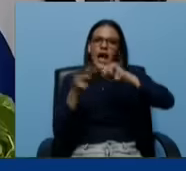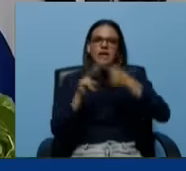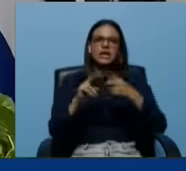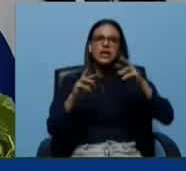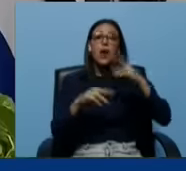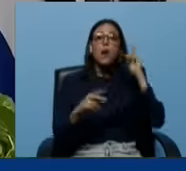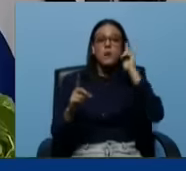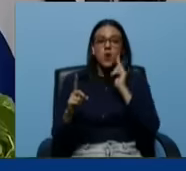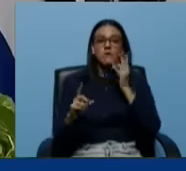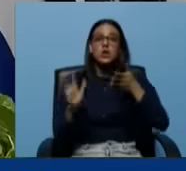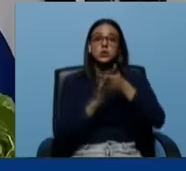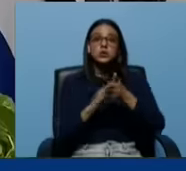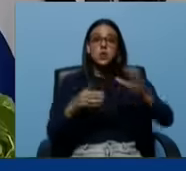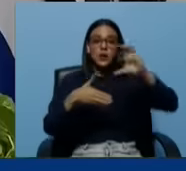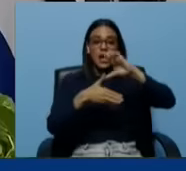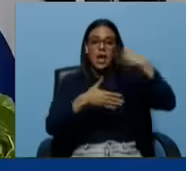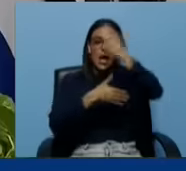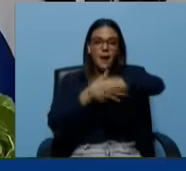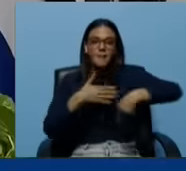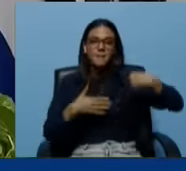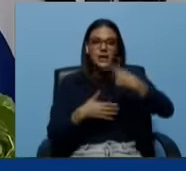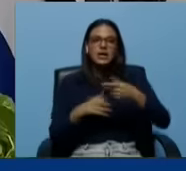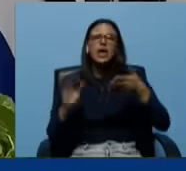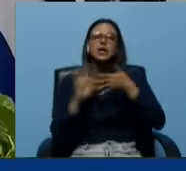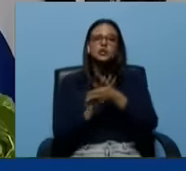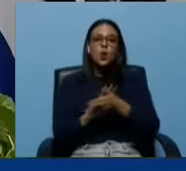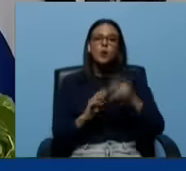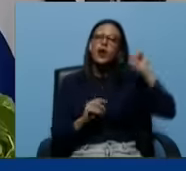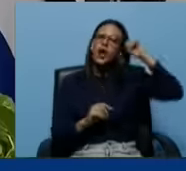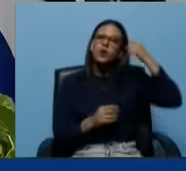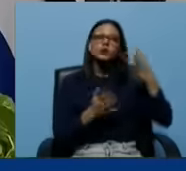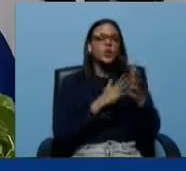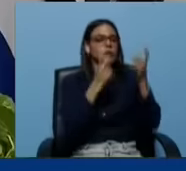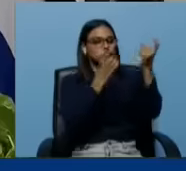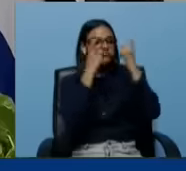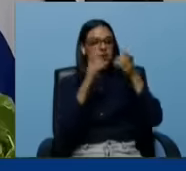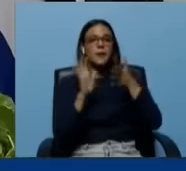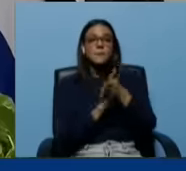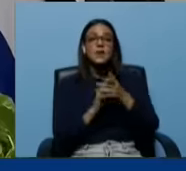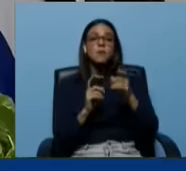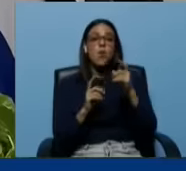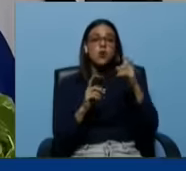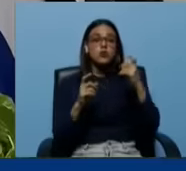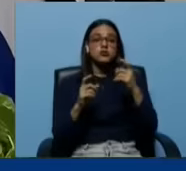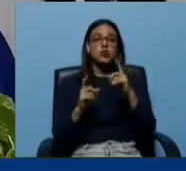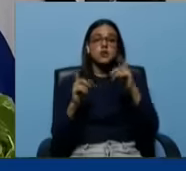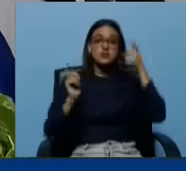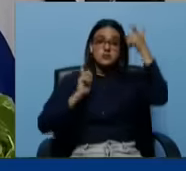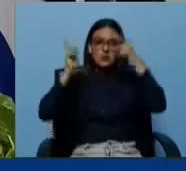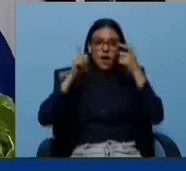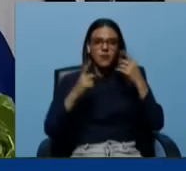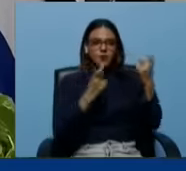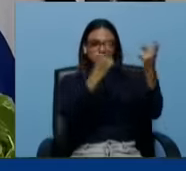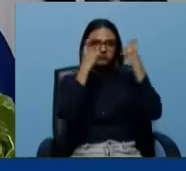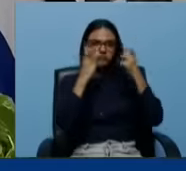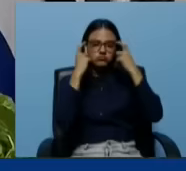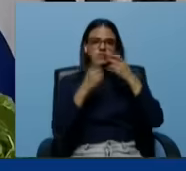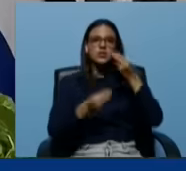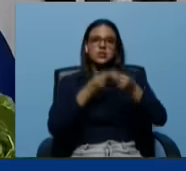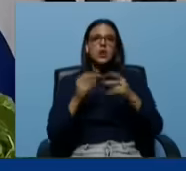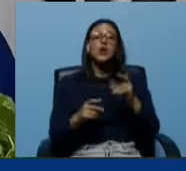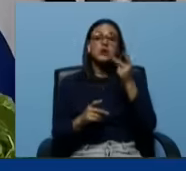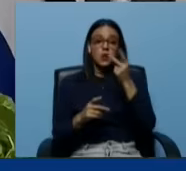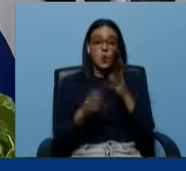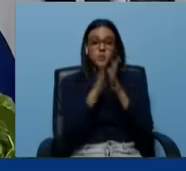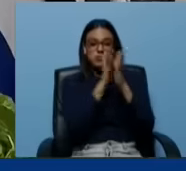América, propuesta que el presidente Hugo Chávez Frías es en su mejor expresión. Suscrito